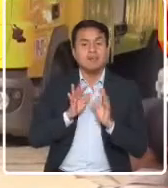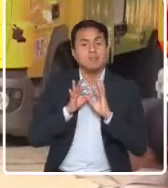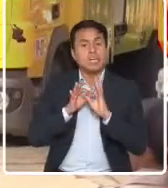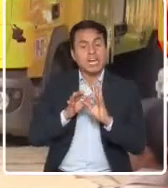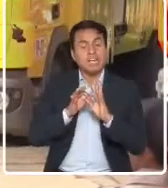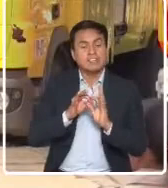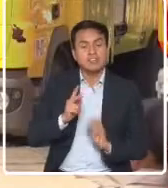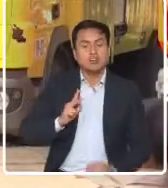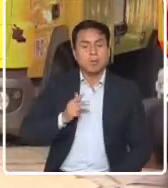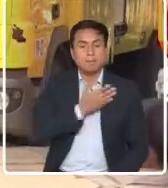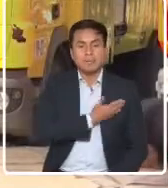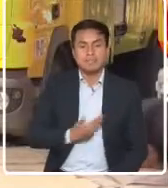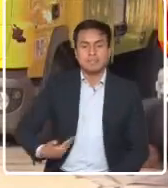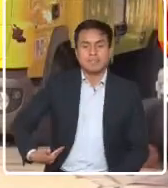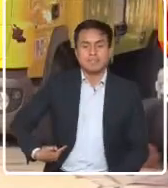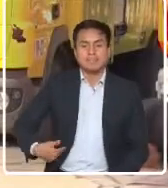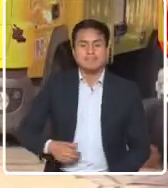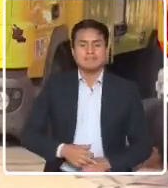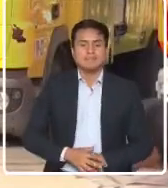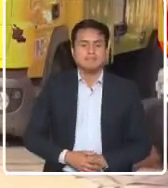Muchas gracias, señor presidente.